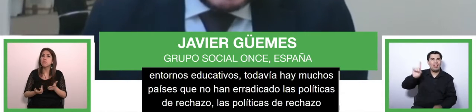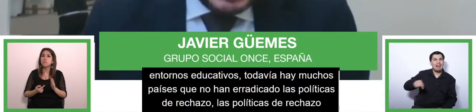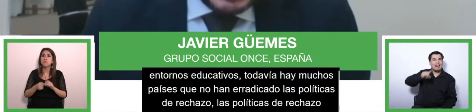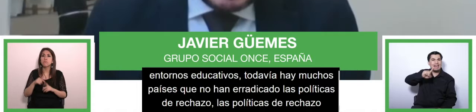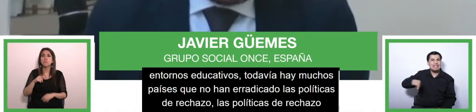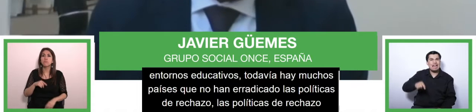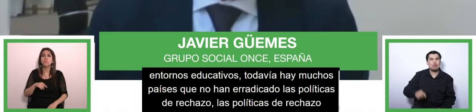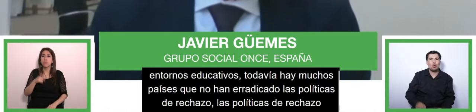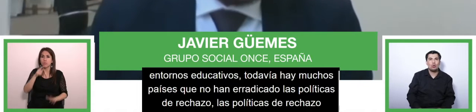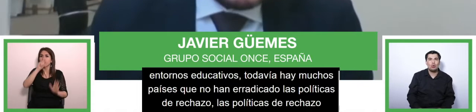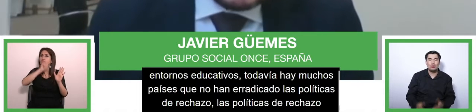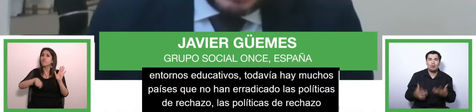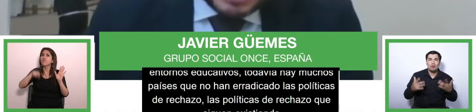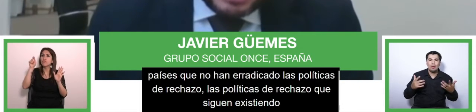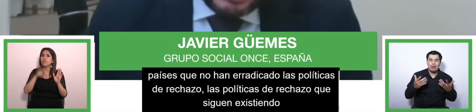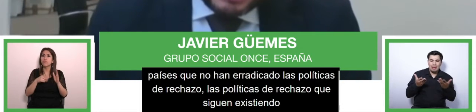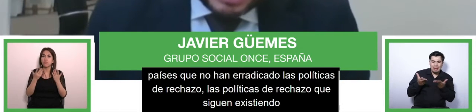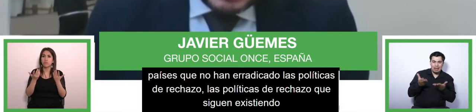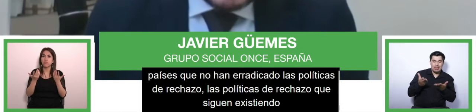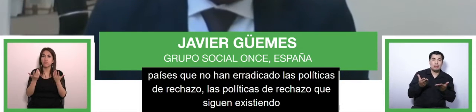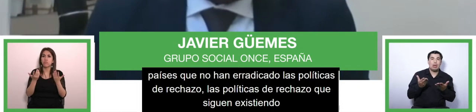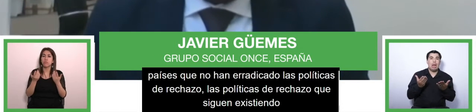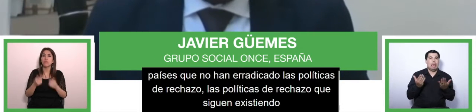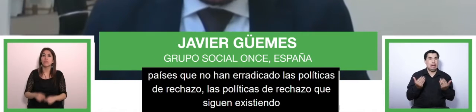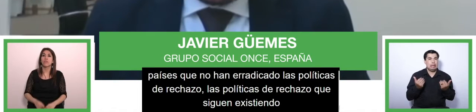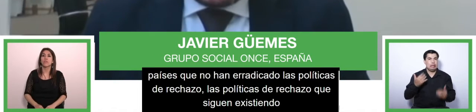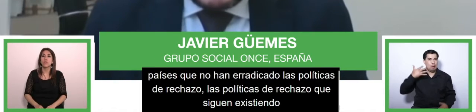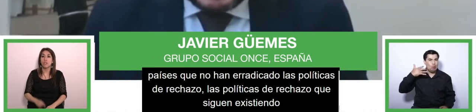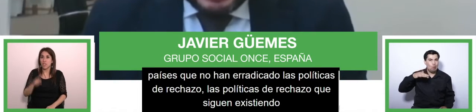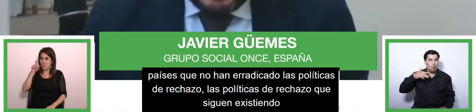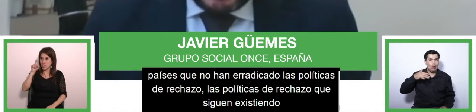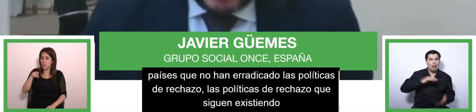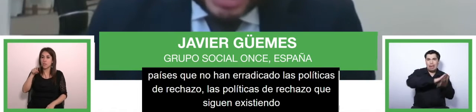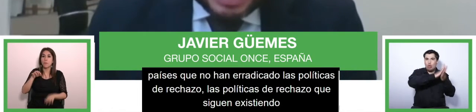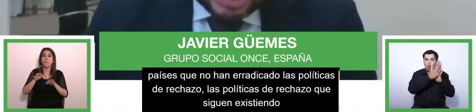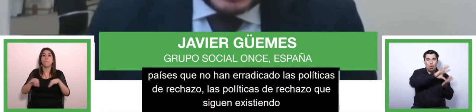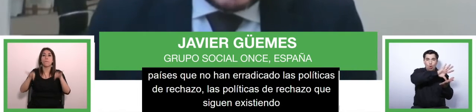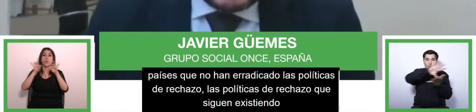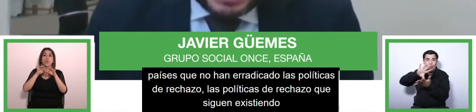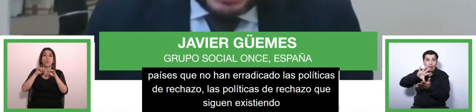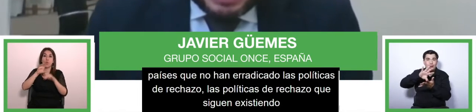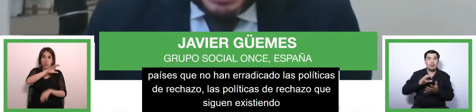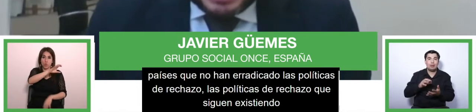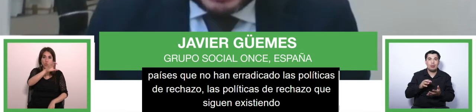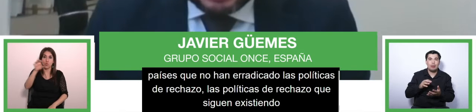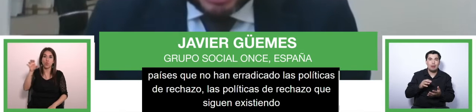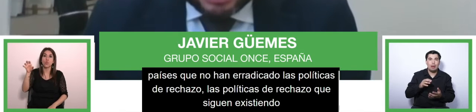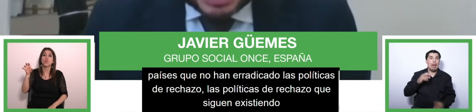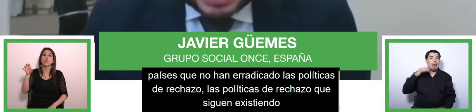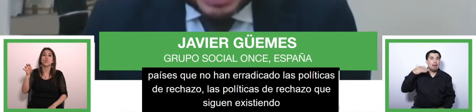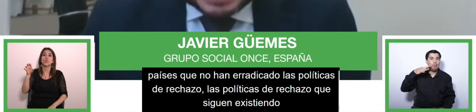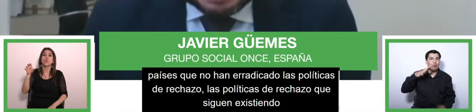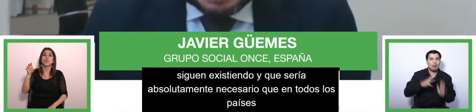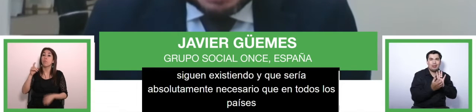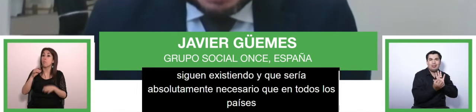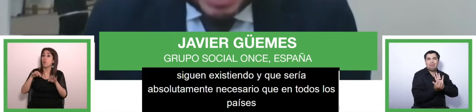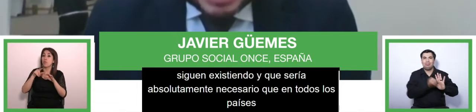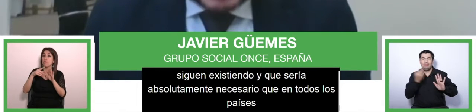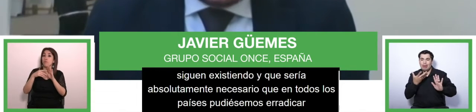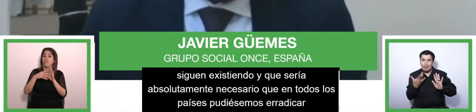y que sería absolutamente necesario que en todos los países pudiésemos erradicar ese tipo de